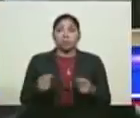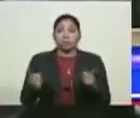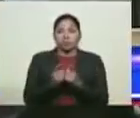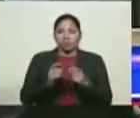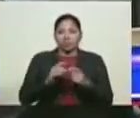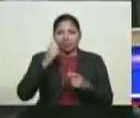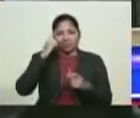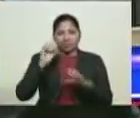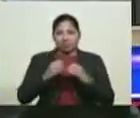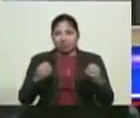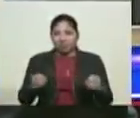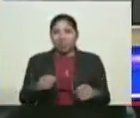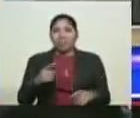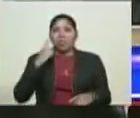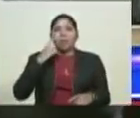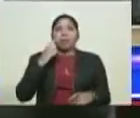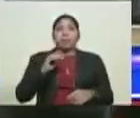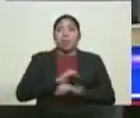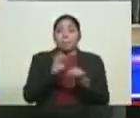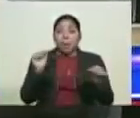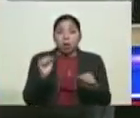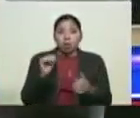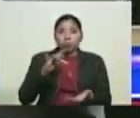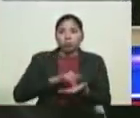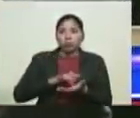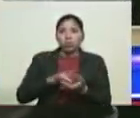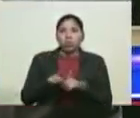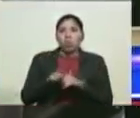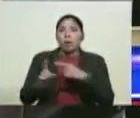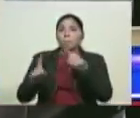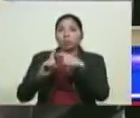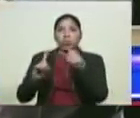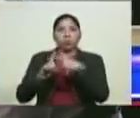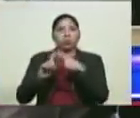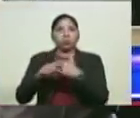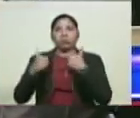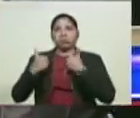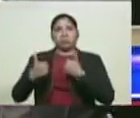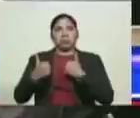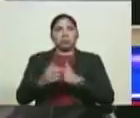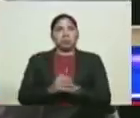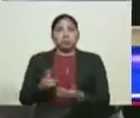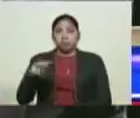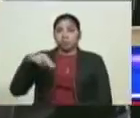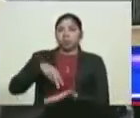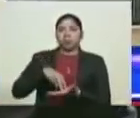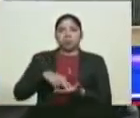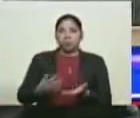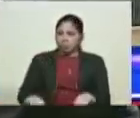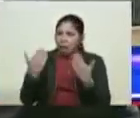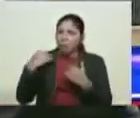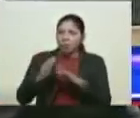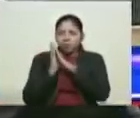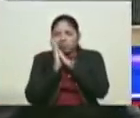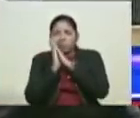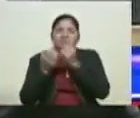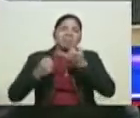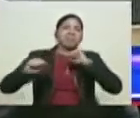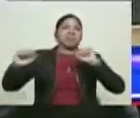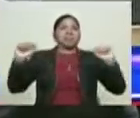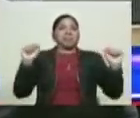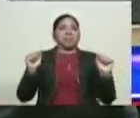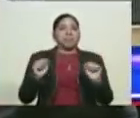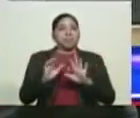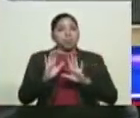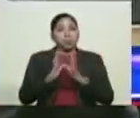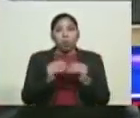temprano agarra agua clara. Entonces, bueno, vamos a levantarnos los que no se han levantado, a levantarse. Y en el transcurso del